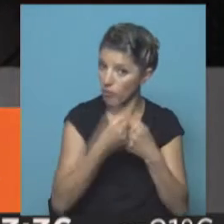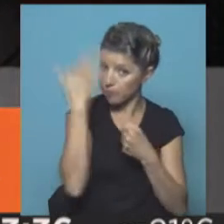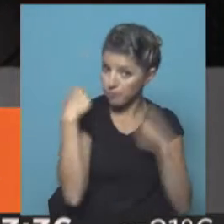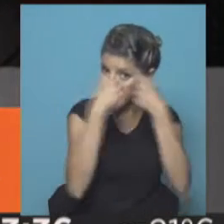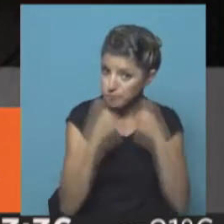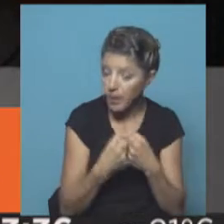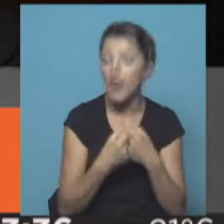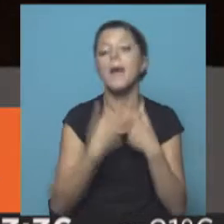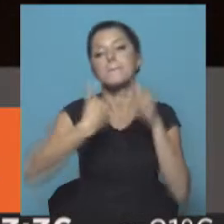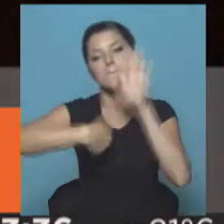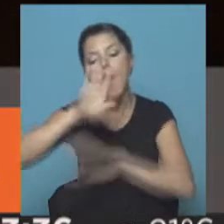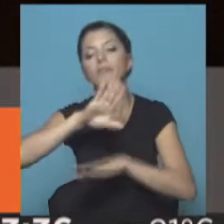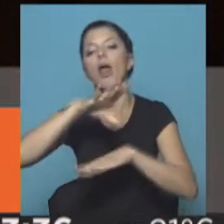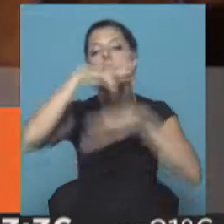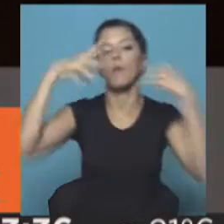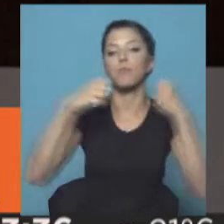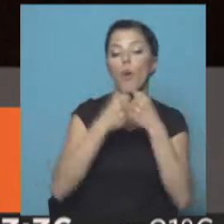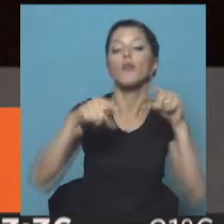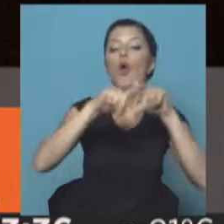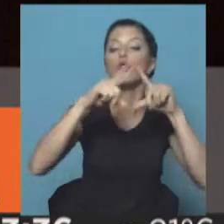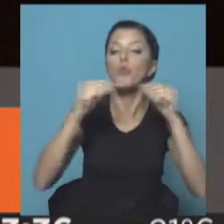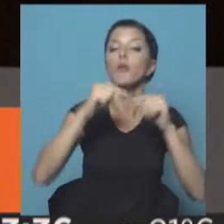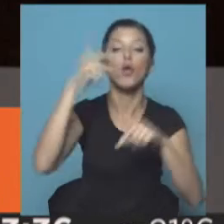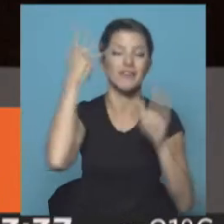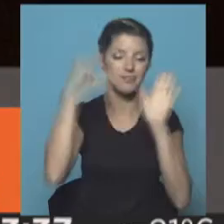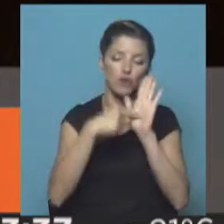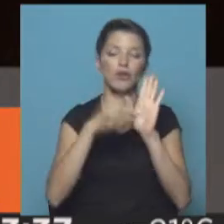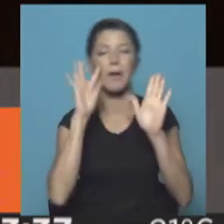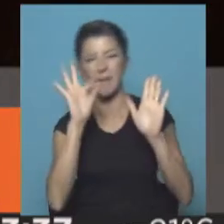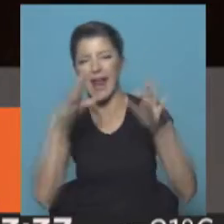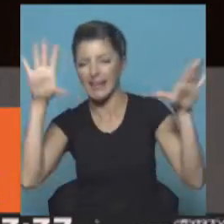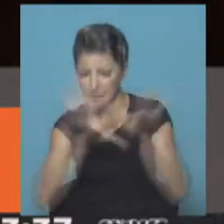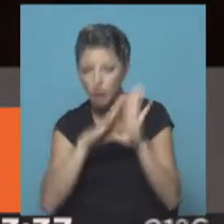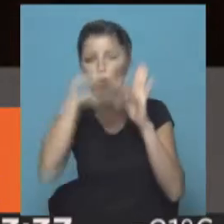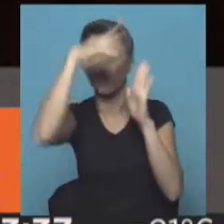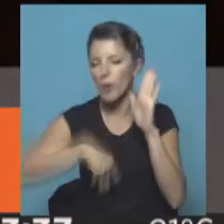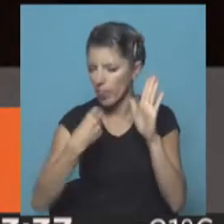el acuerdo de complementación económica número 18, habría que ver exactamente de qué se trata, pero...